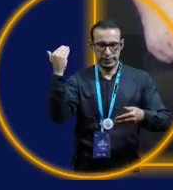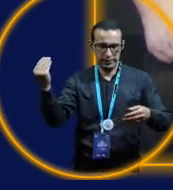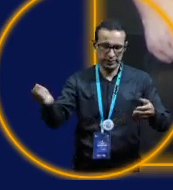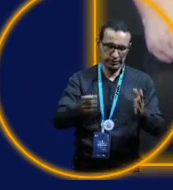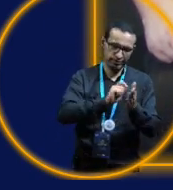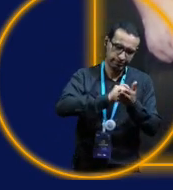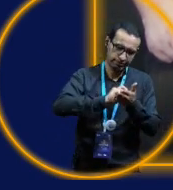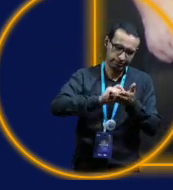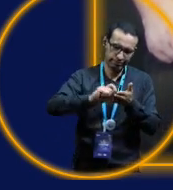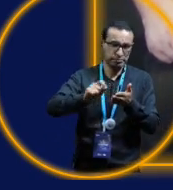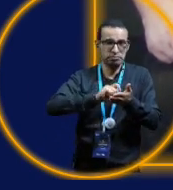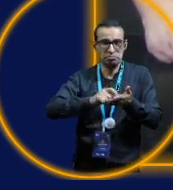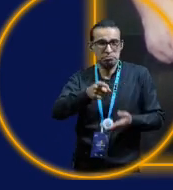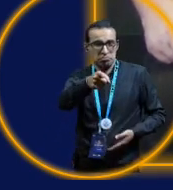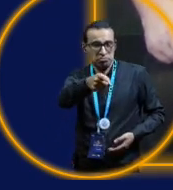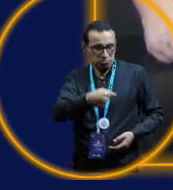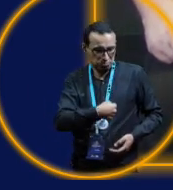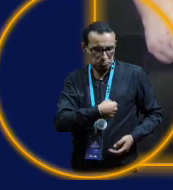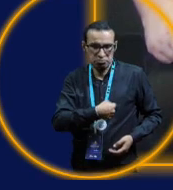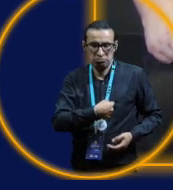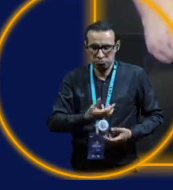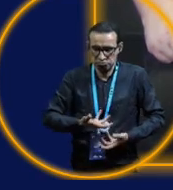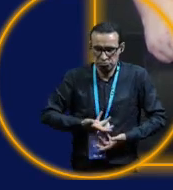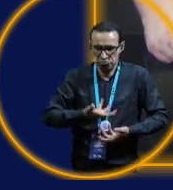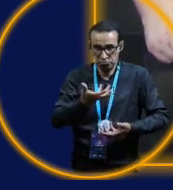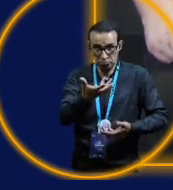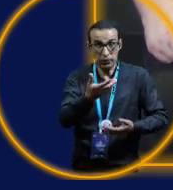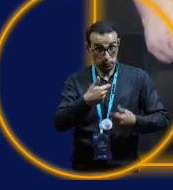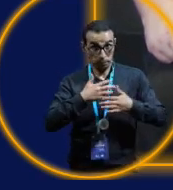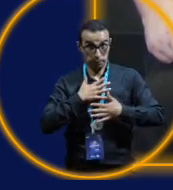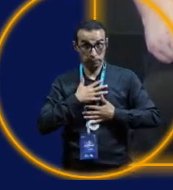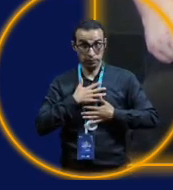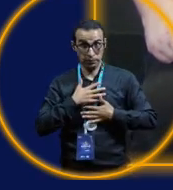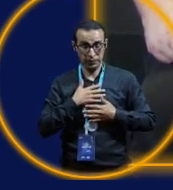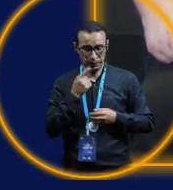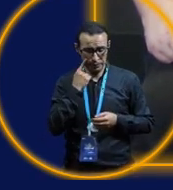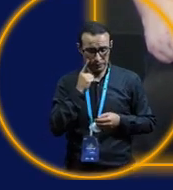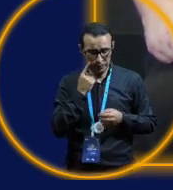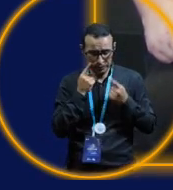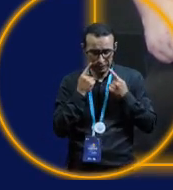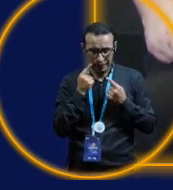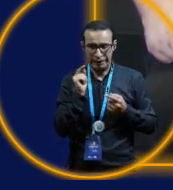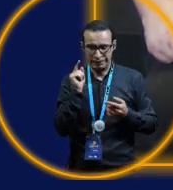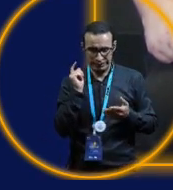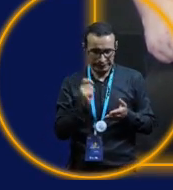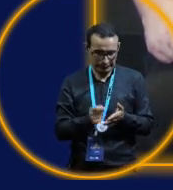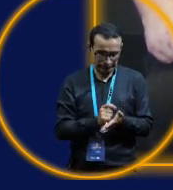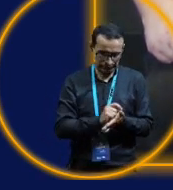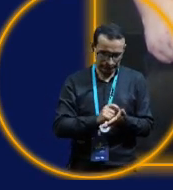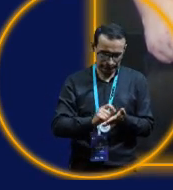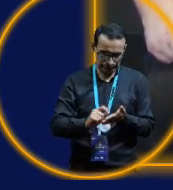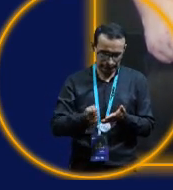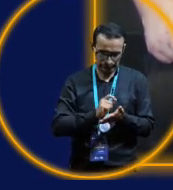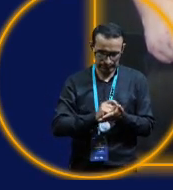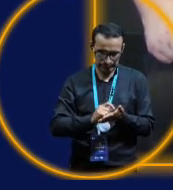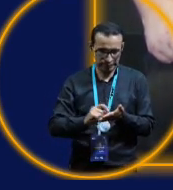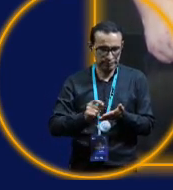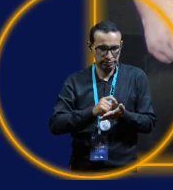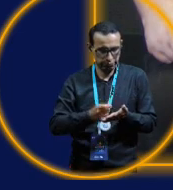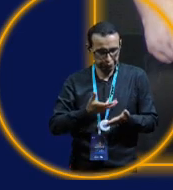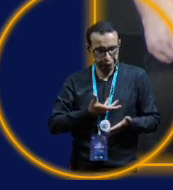digas lo que sientas en tu corazón cada vez que yo estoy escribiendo y empiezo a llorar un poco digo eso es eso es real para mí